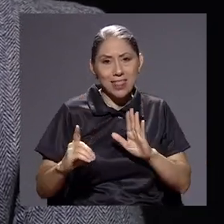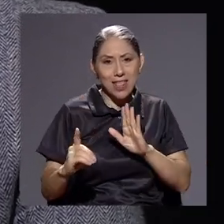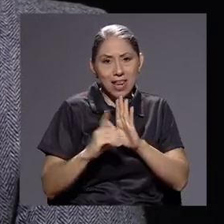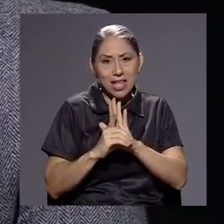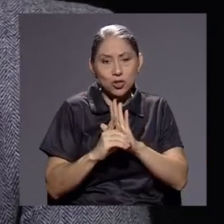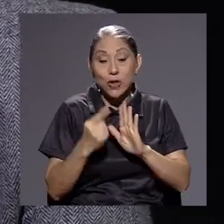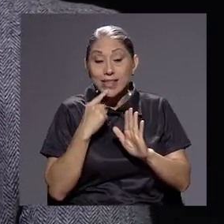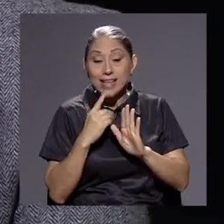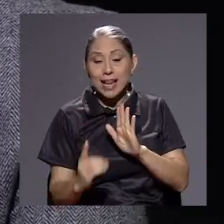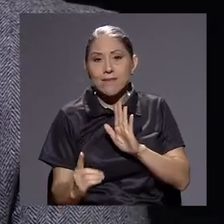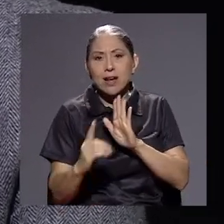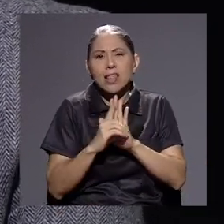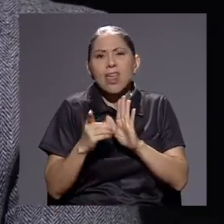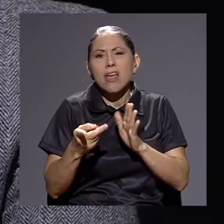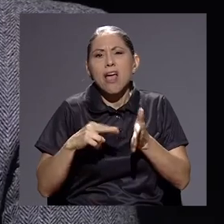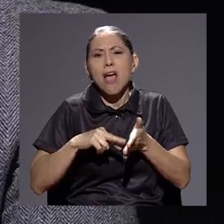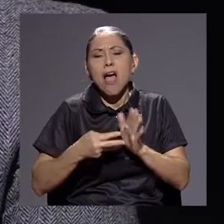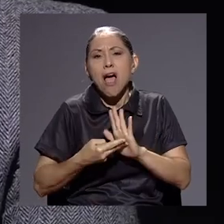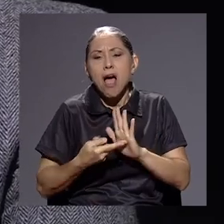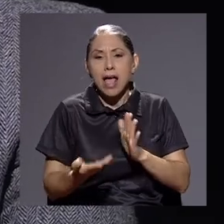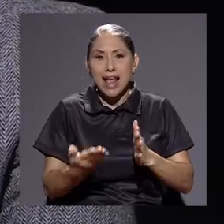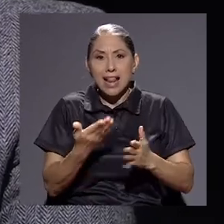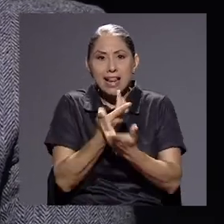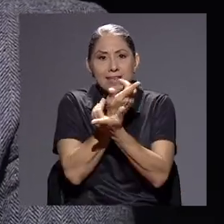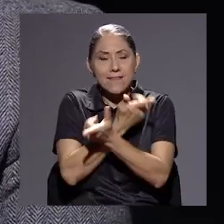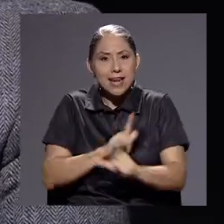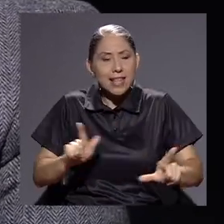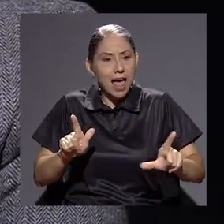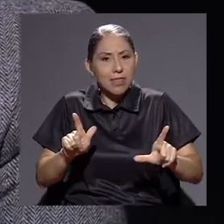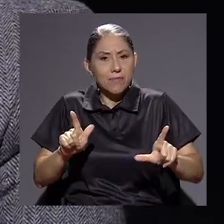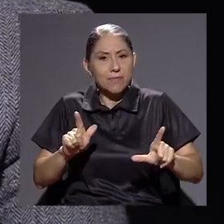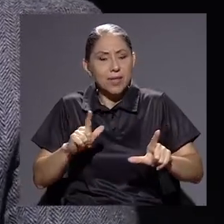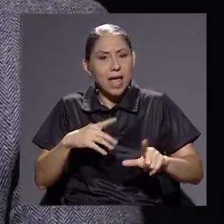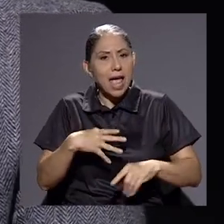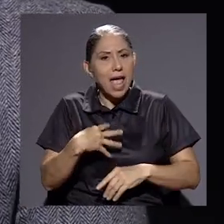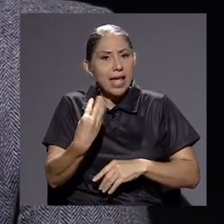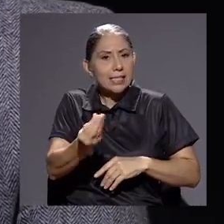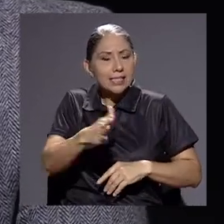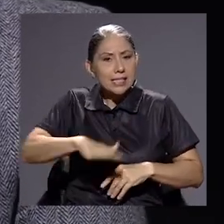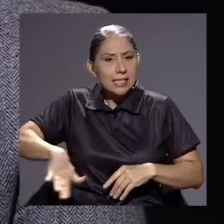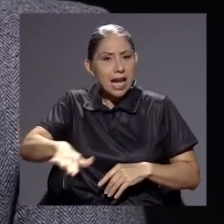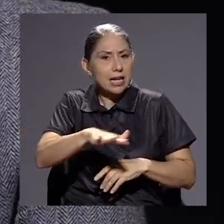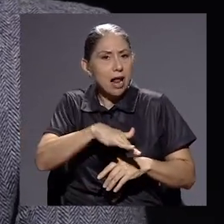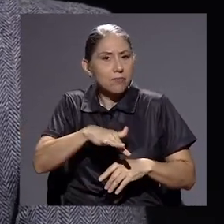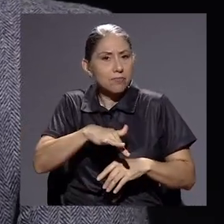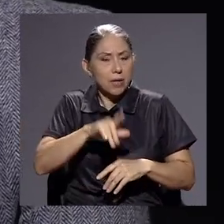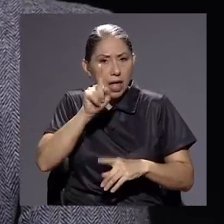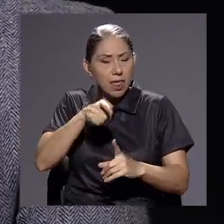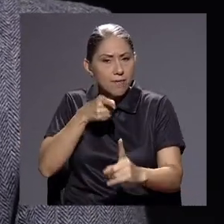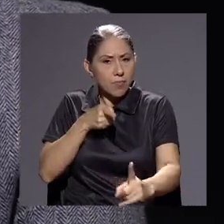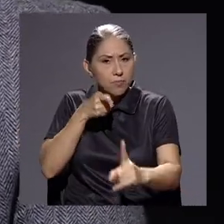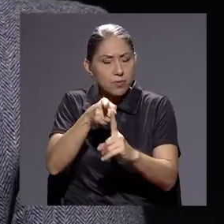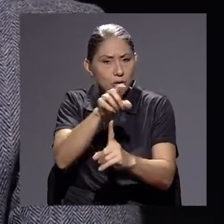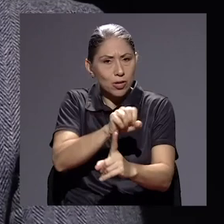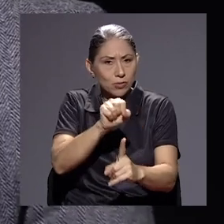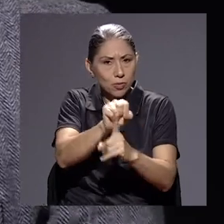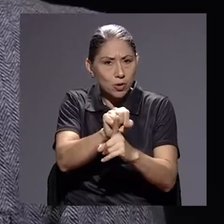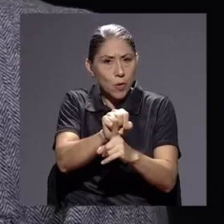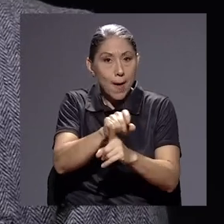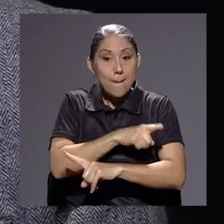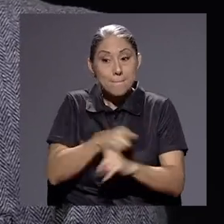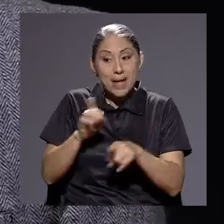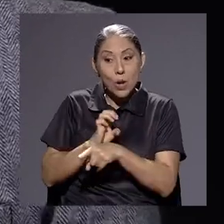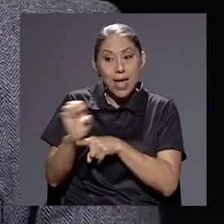ese concepto de libertad externa que hay que seguir en una situación de un grupo determinado, pero la ética va más